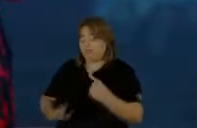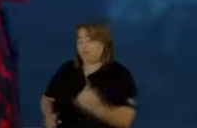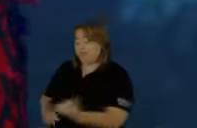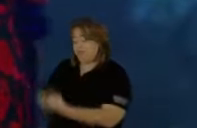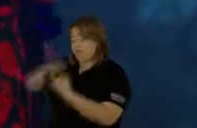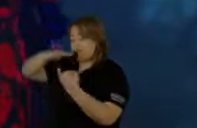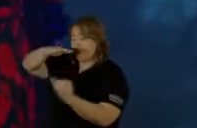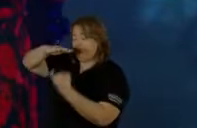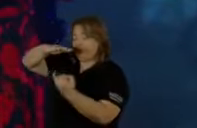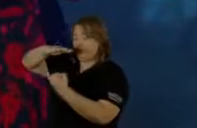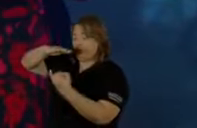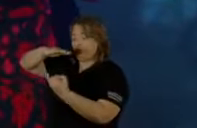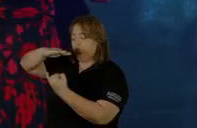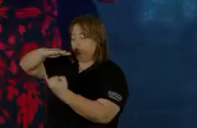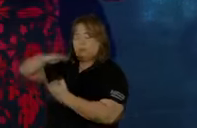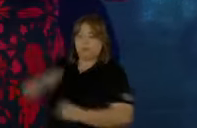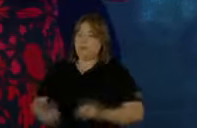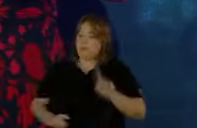Tengamos confianza.